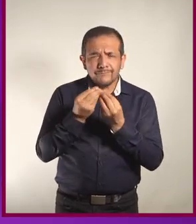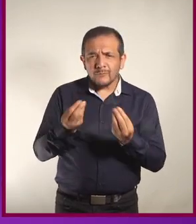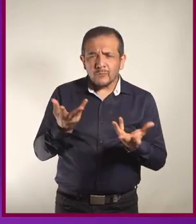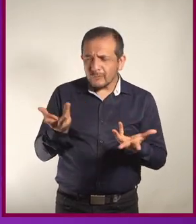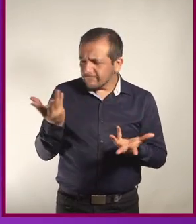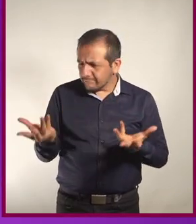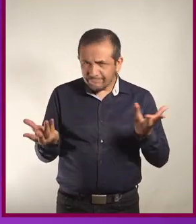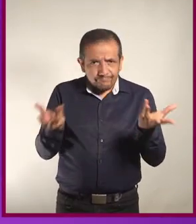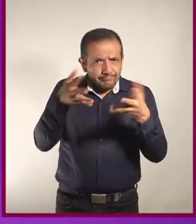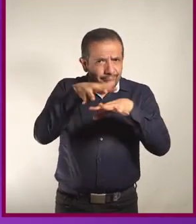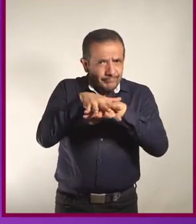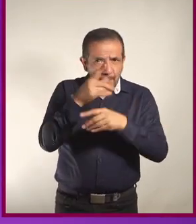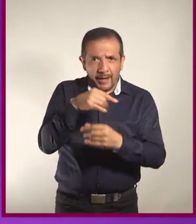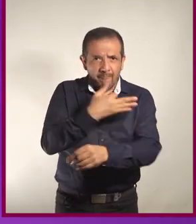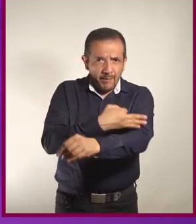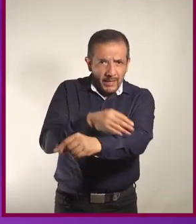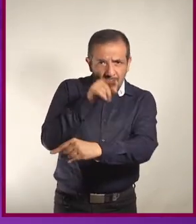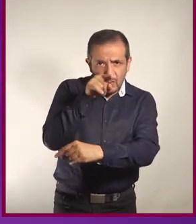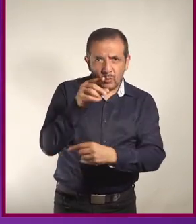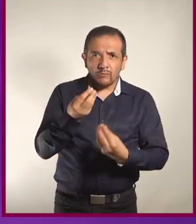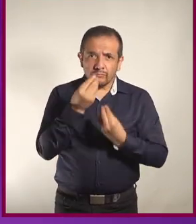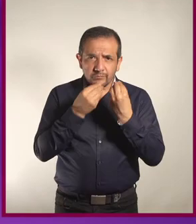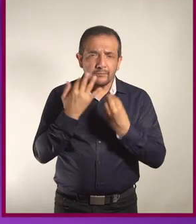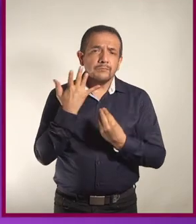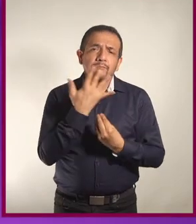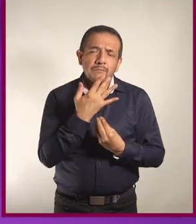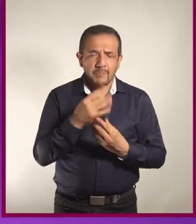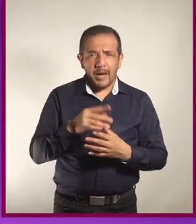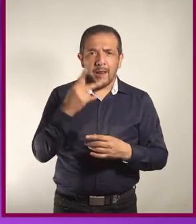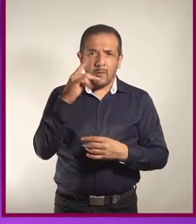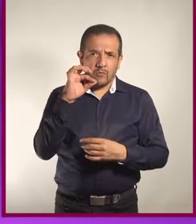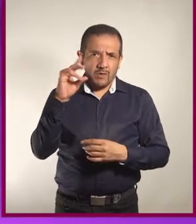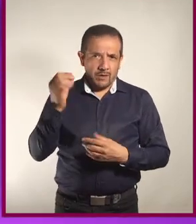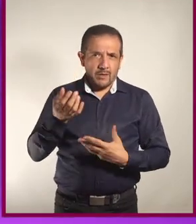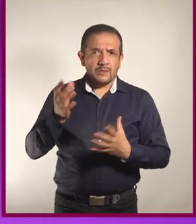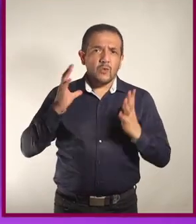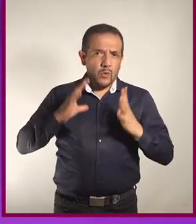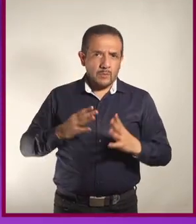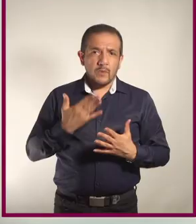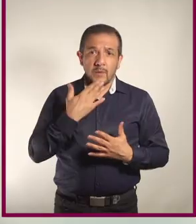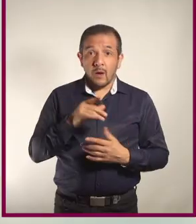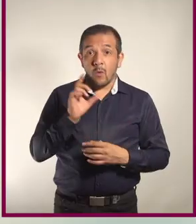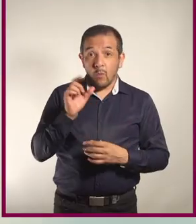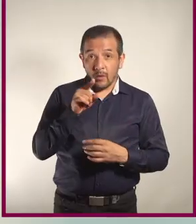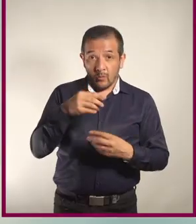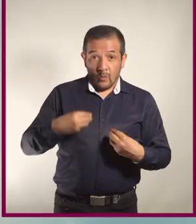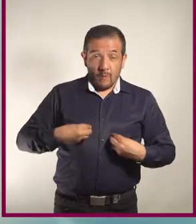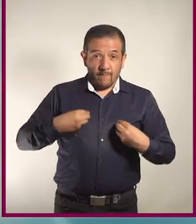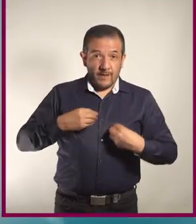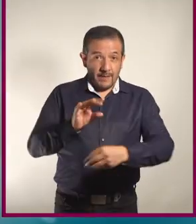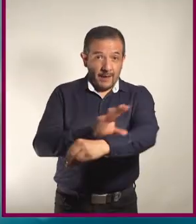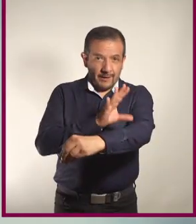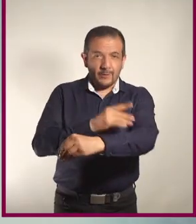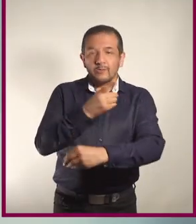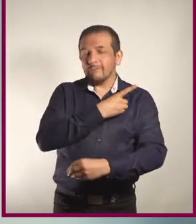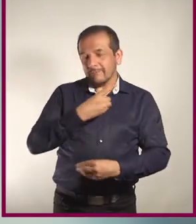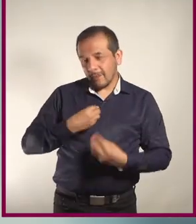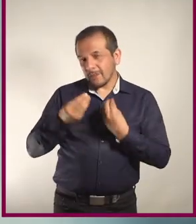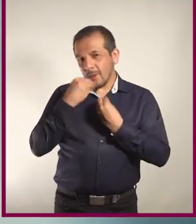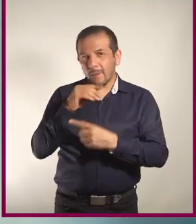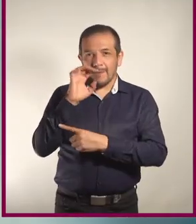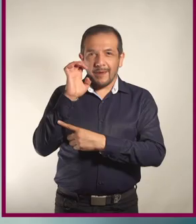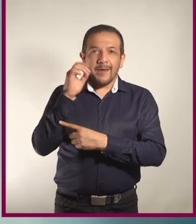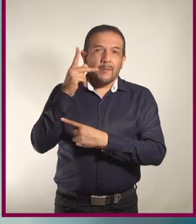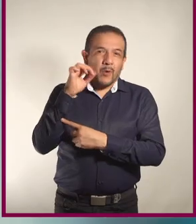Existen muchísimas combinaciones para que tú y tu familia tengan una dieta deliciosa y rica en proteínas. Para una vida llena de energía, éntrale